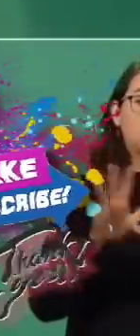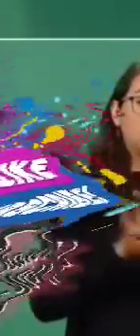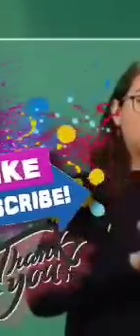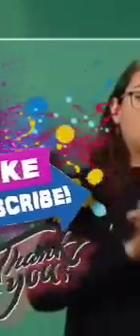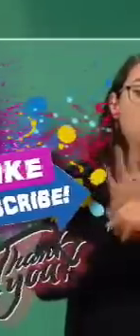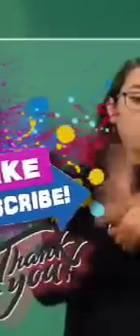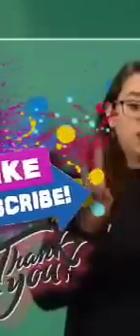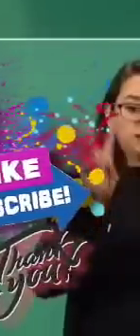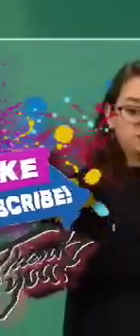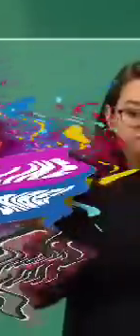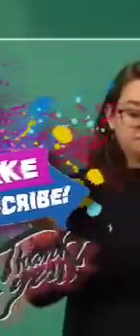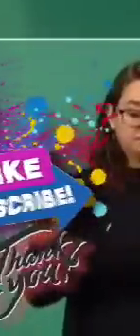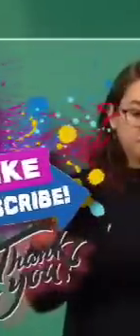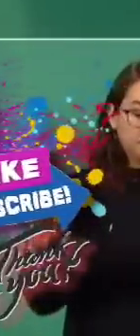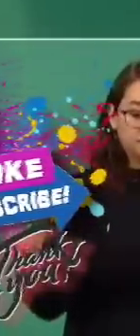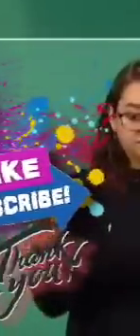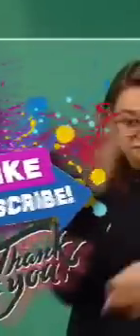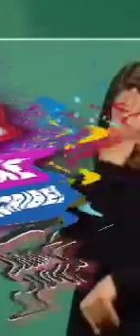memorable